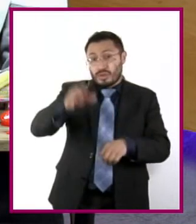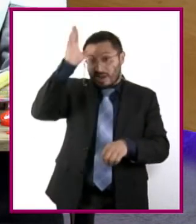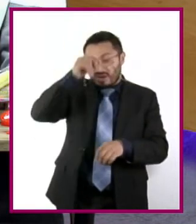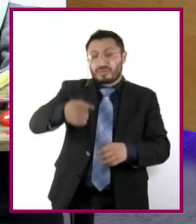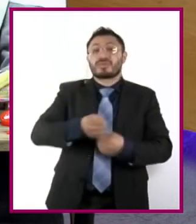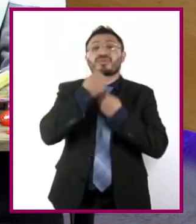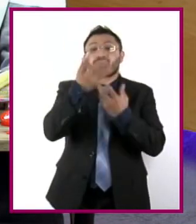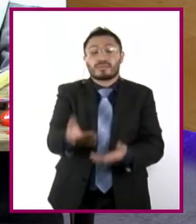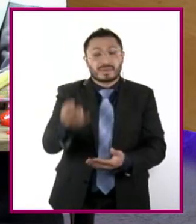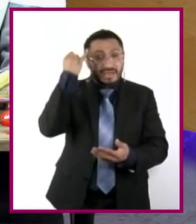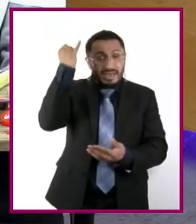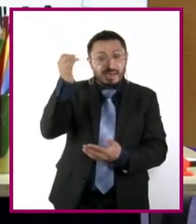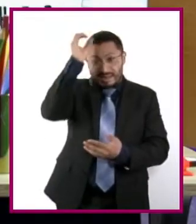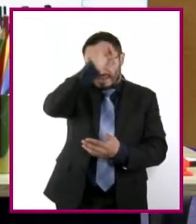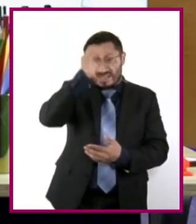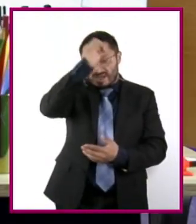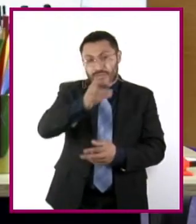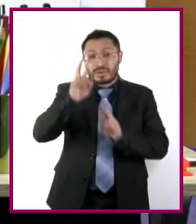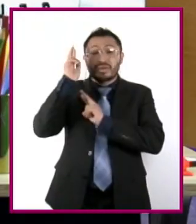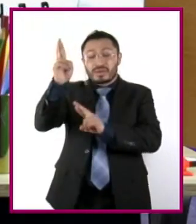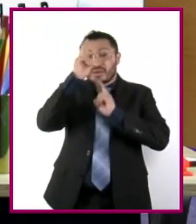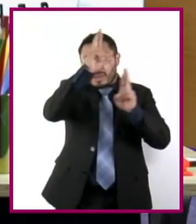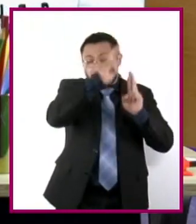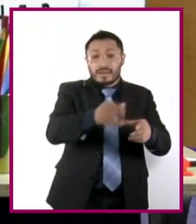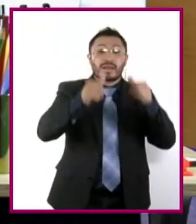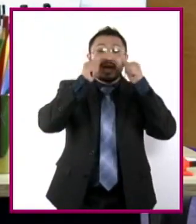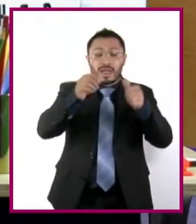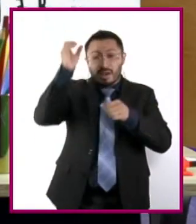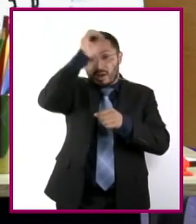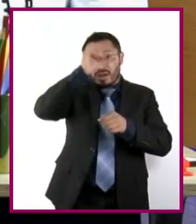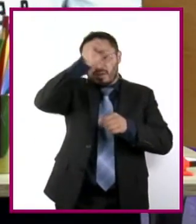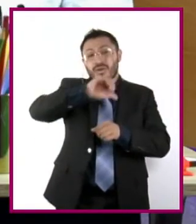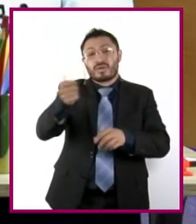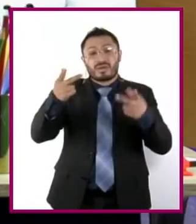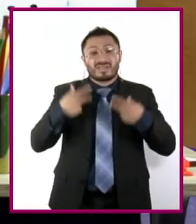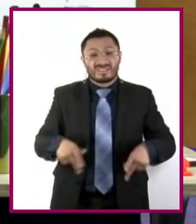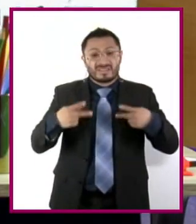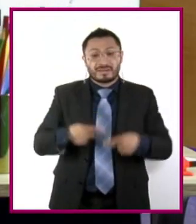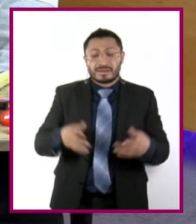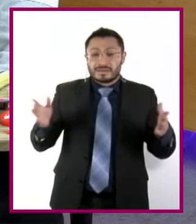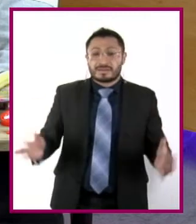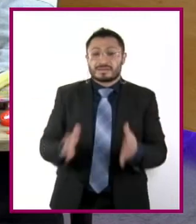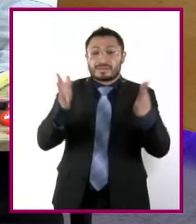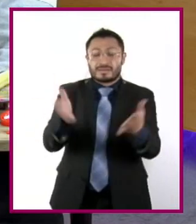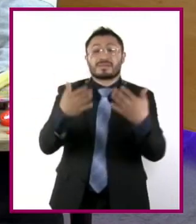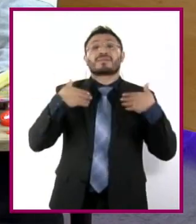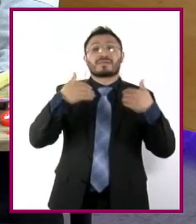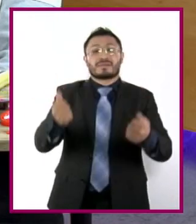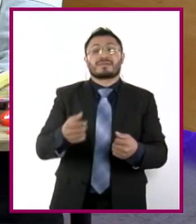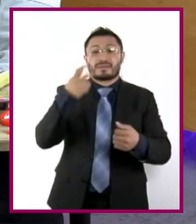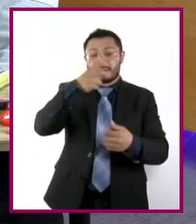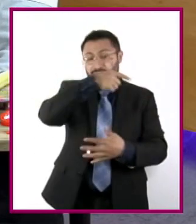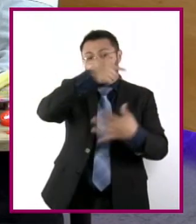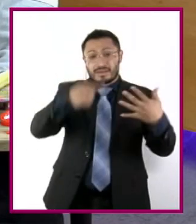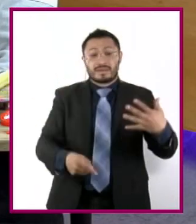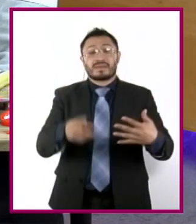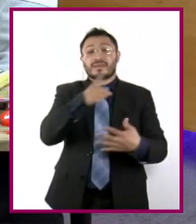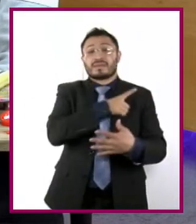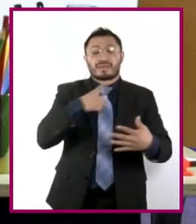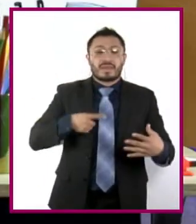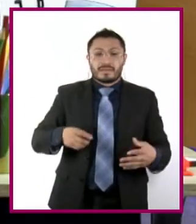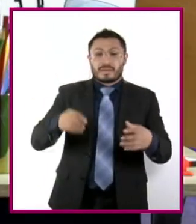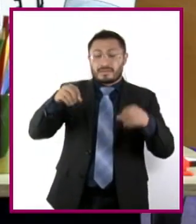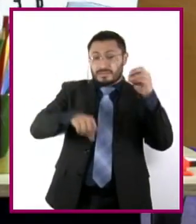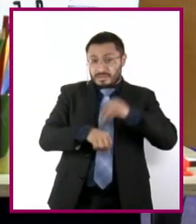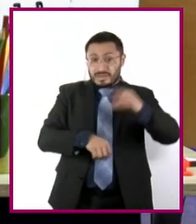punto de vista de manera respetuosa, escucha las opiniones de la otra persona, promueve un entendimiento. Dichas acciones tienen que ser de mutuo